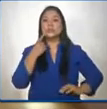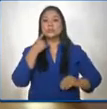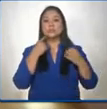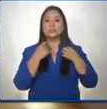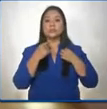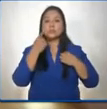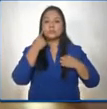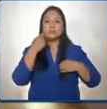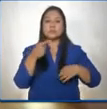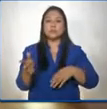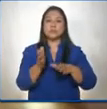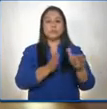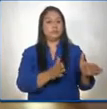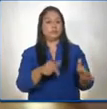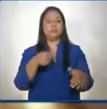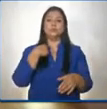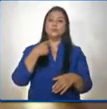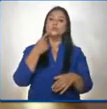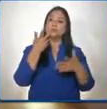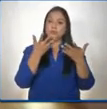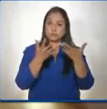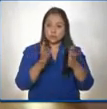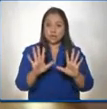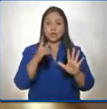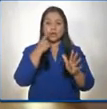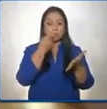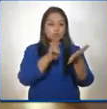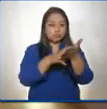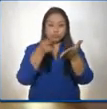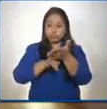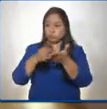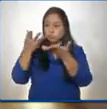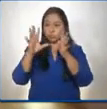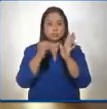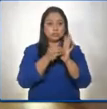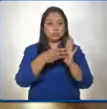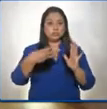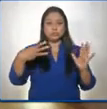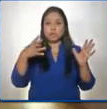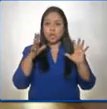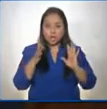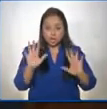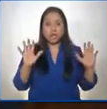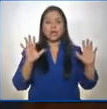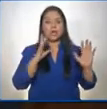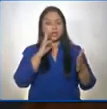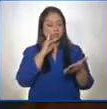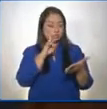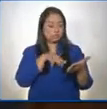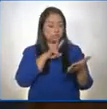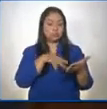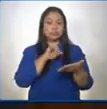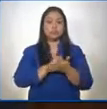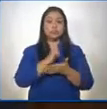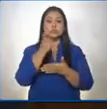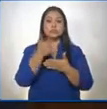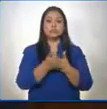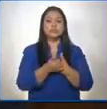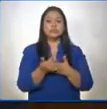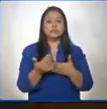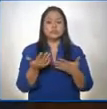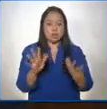al siguiente punto, habiendo corroborado que hay quórum y habiendo leído la agenda. Entonces,